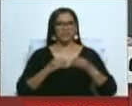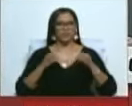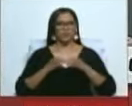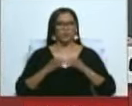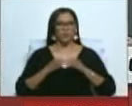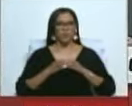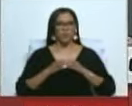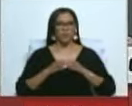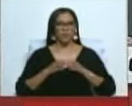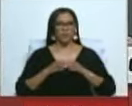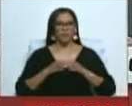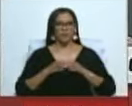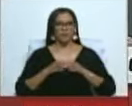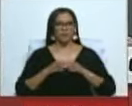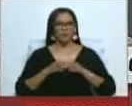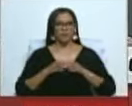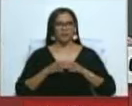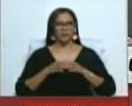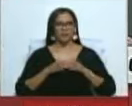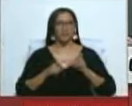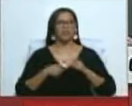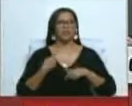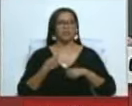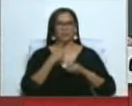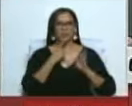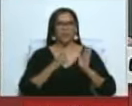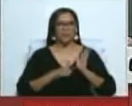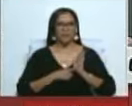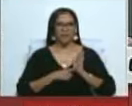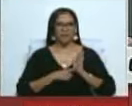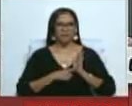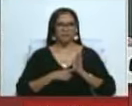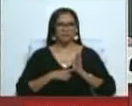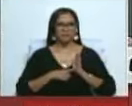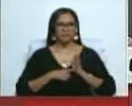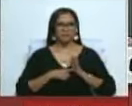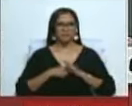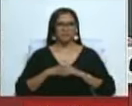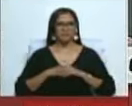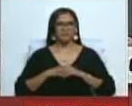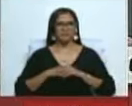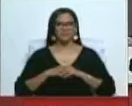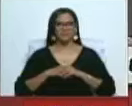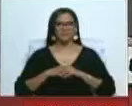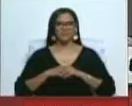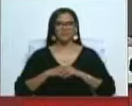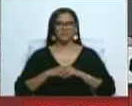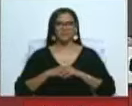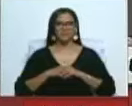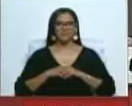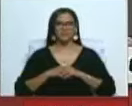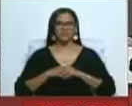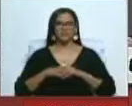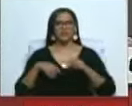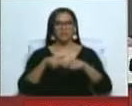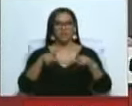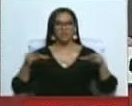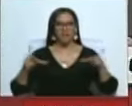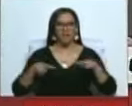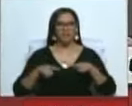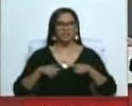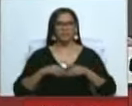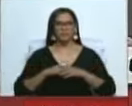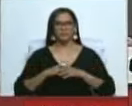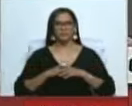revelaciones que después se cumplieron. ¿Ah? No, eso fue